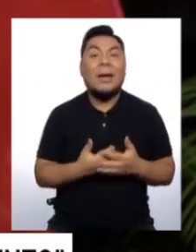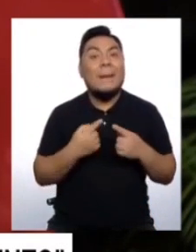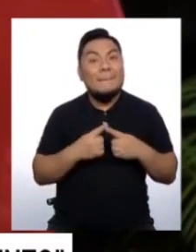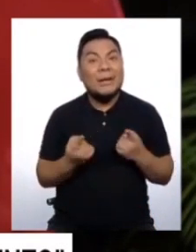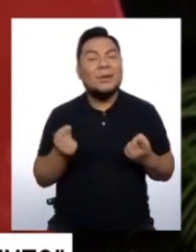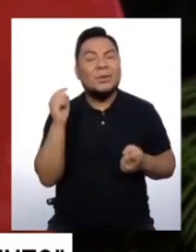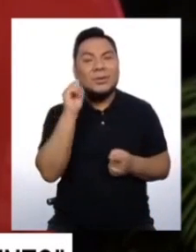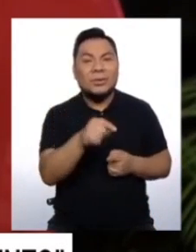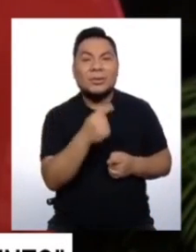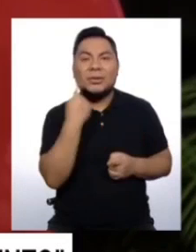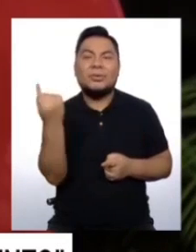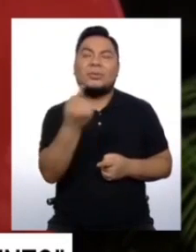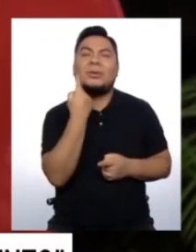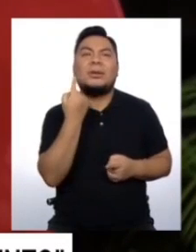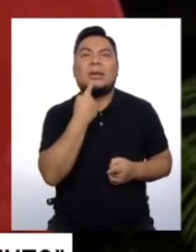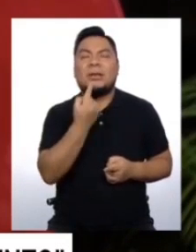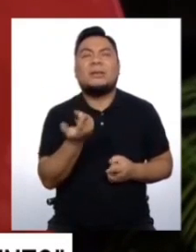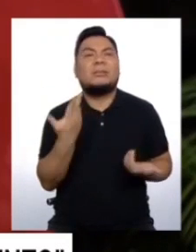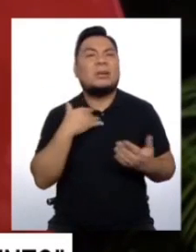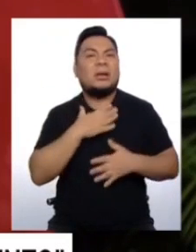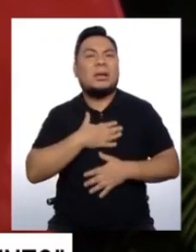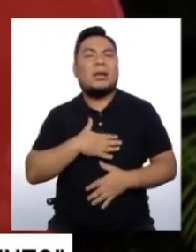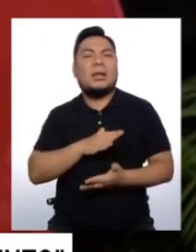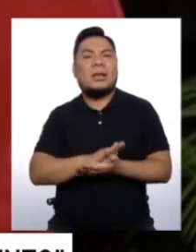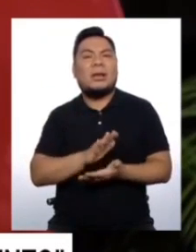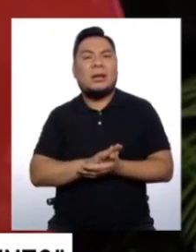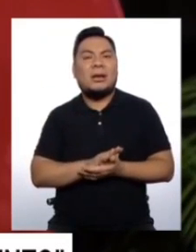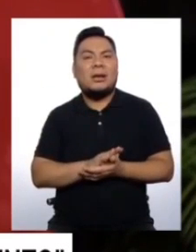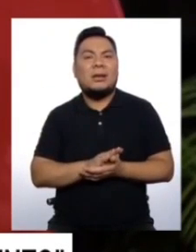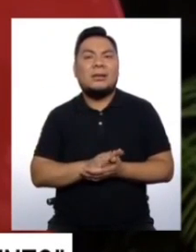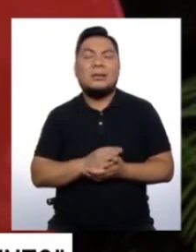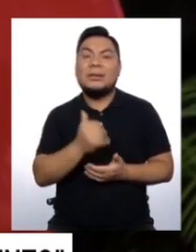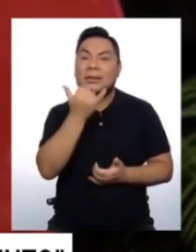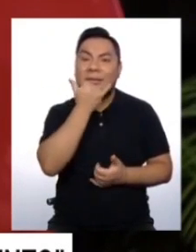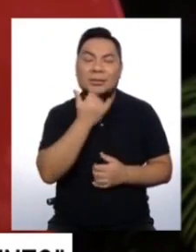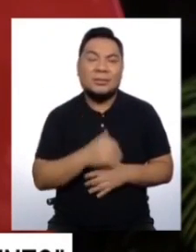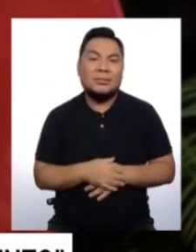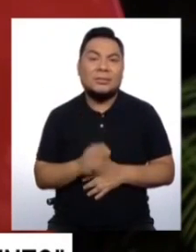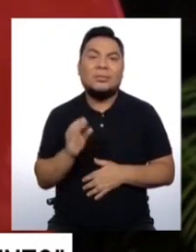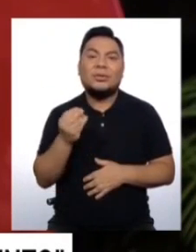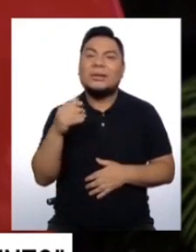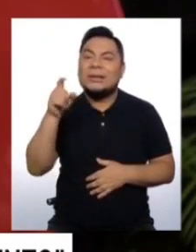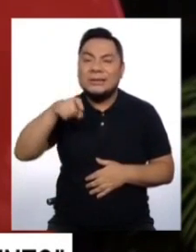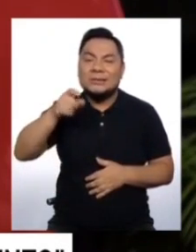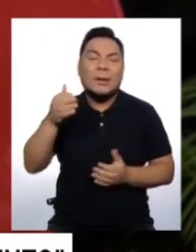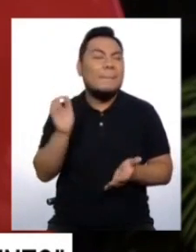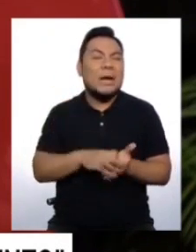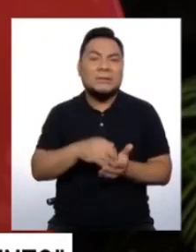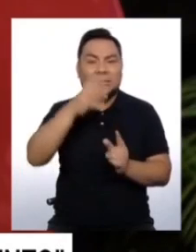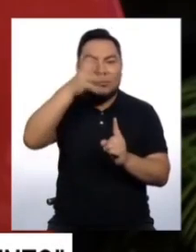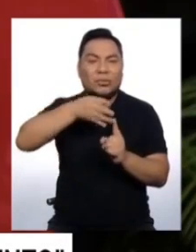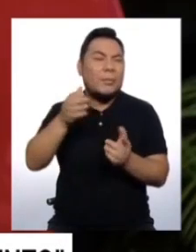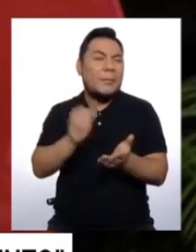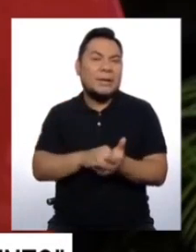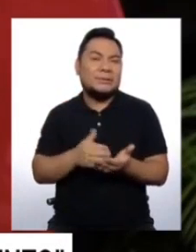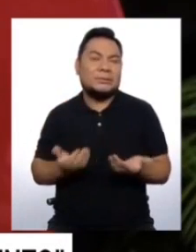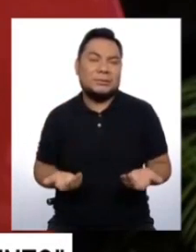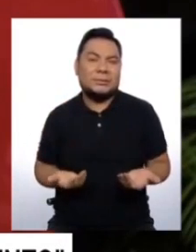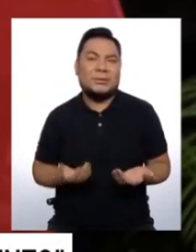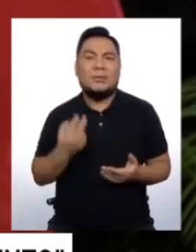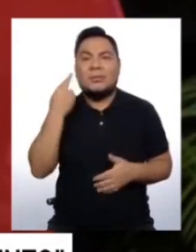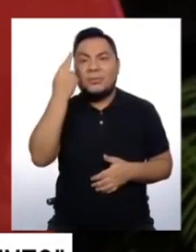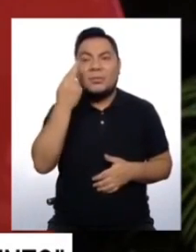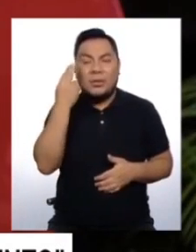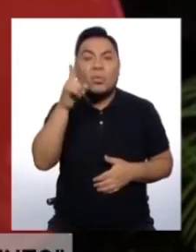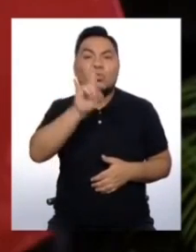una tranquilidad errónea, porque necesitamos más pruebas. Y entonces por eso es que